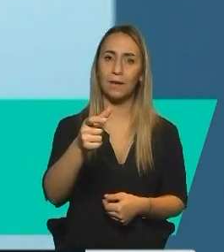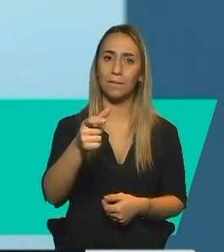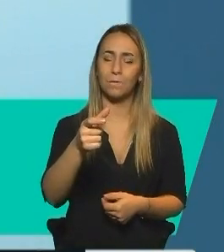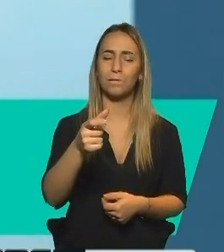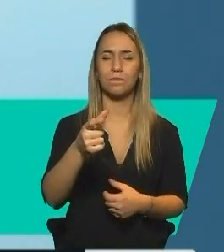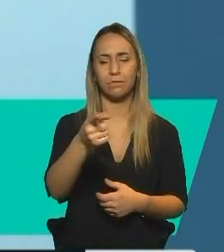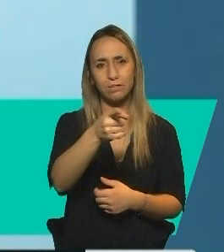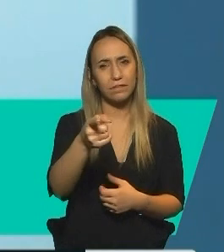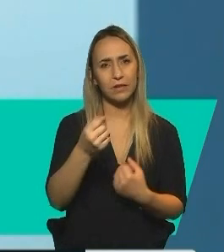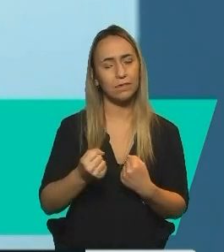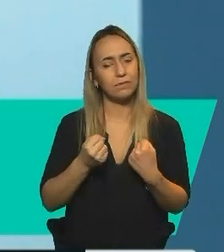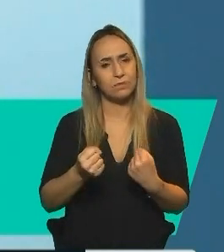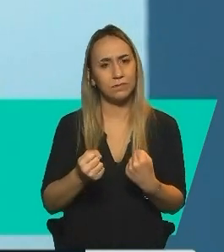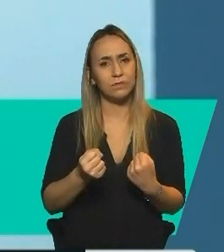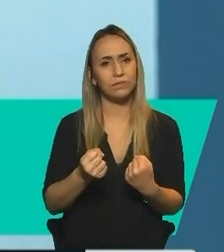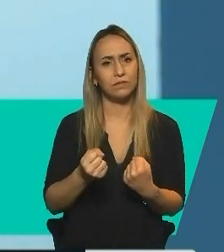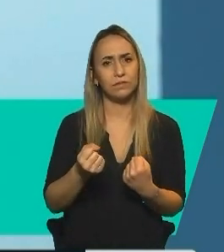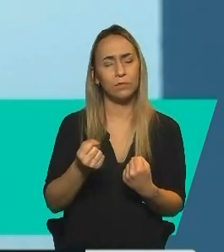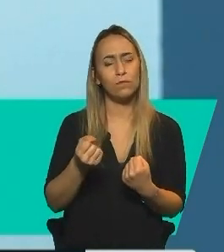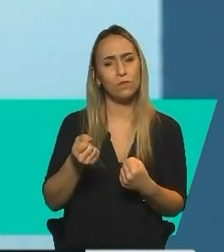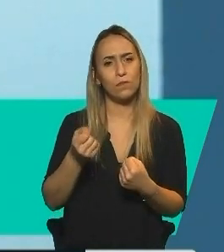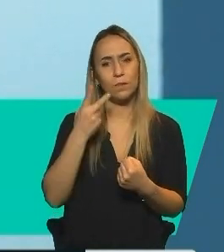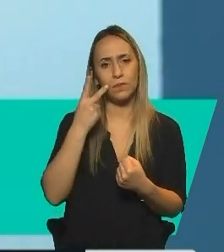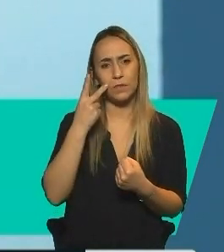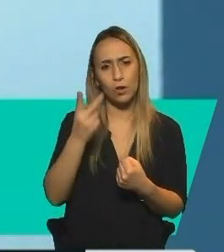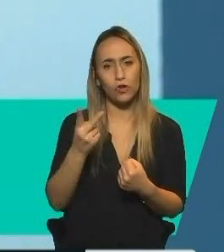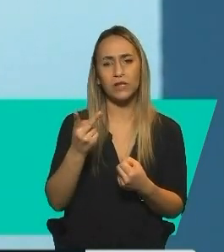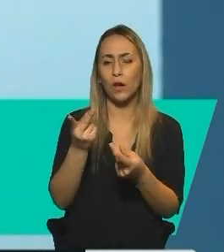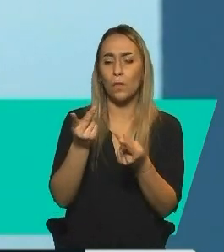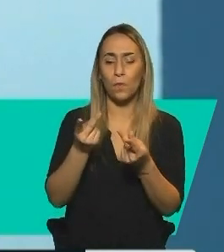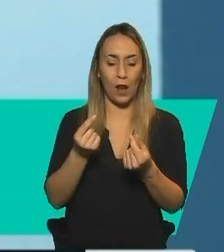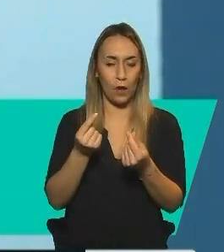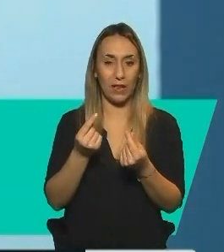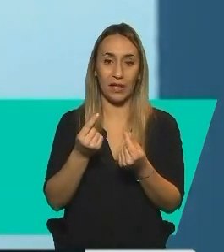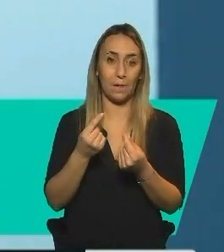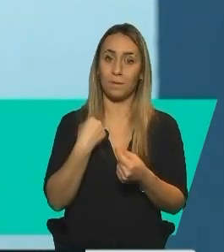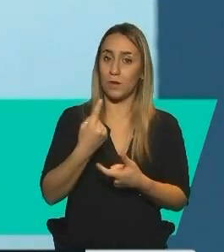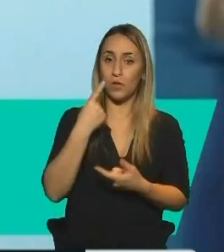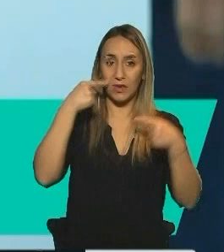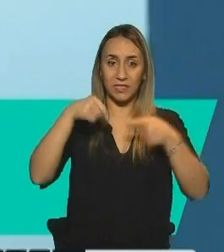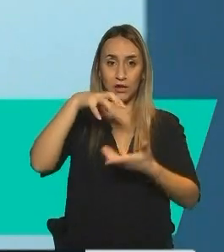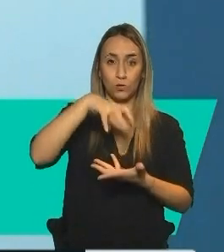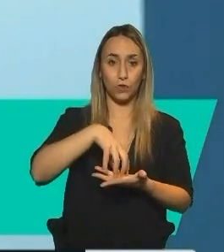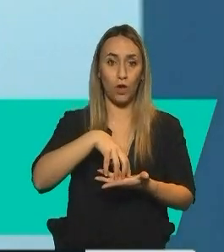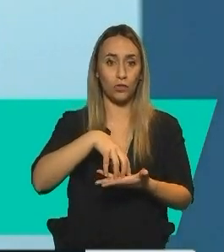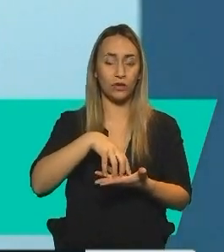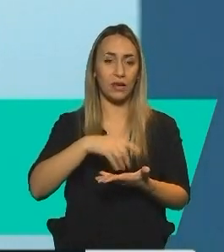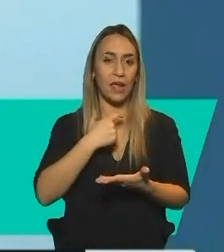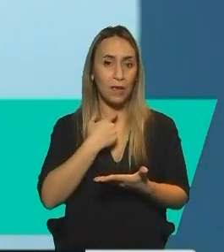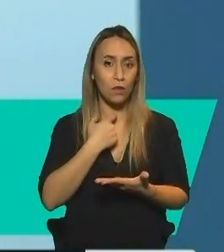tratemos de poner en vigencia, en valor y de aplicar los valores que nosotros desde nuestra institución tratamos